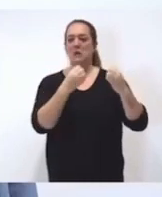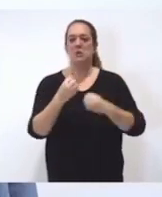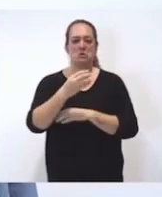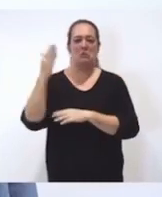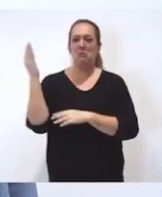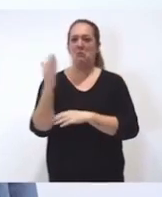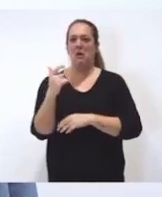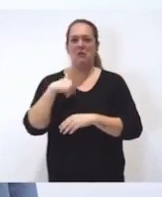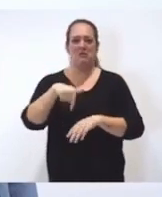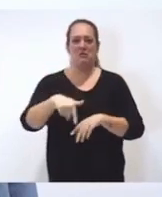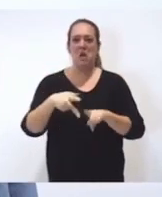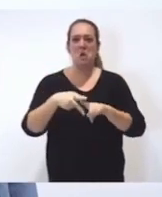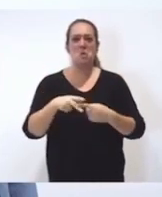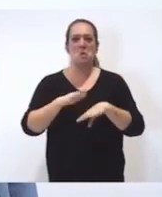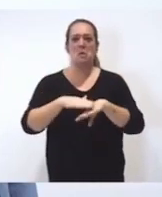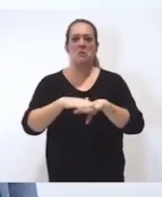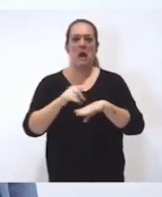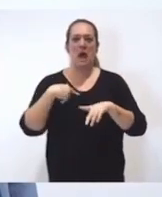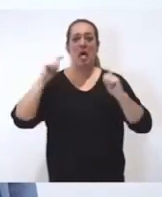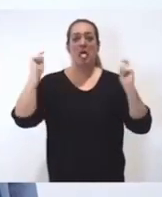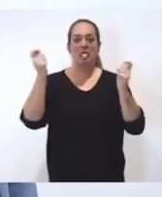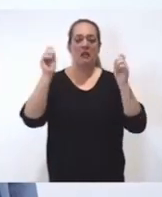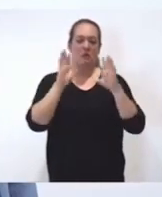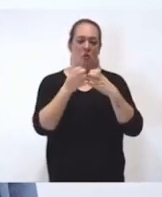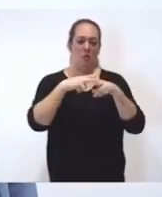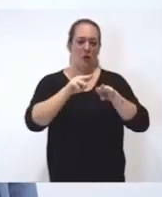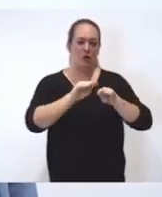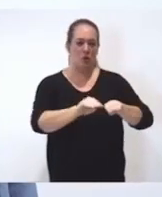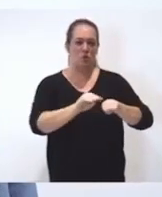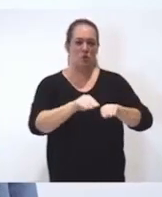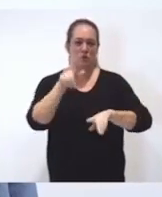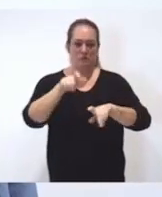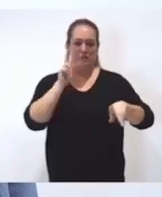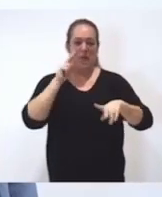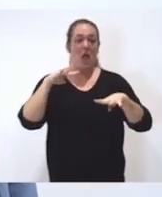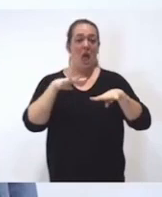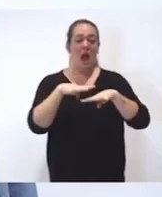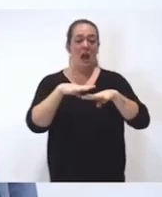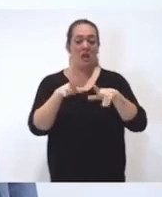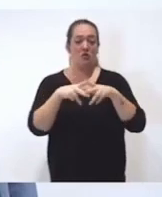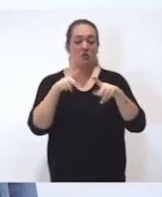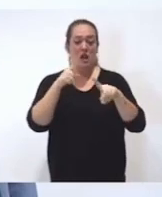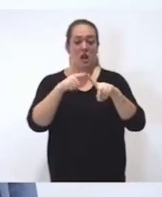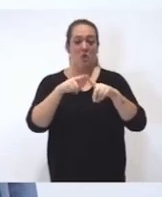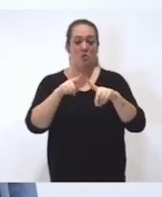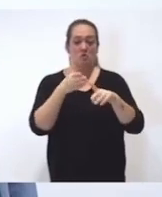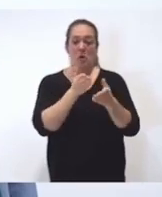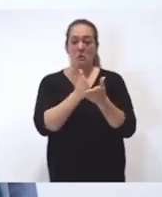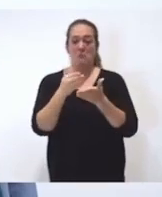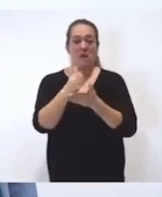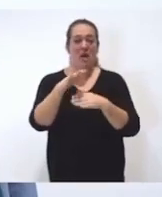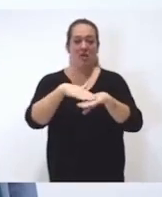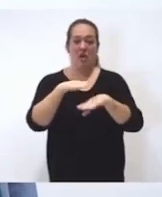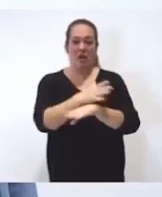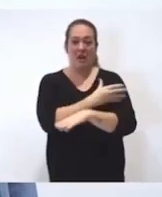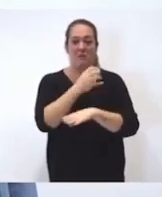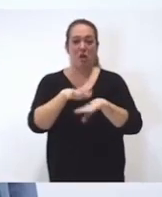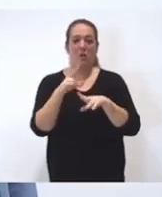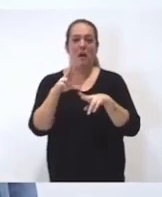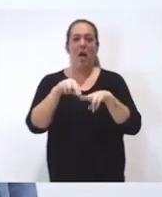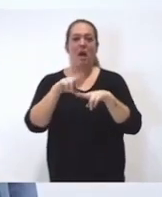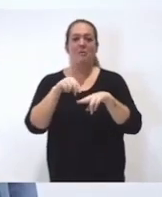convirtiéndola en un instrumento de propaganda del partido. A nadie se le escapa el uso de las redes y los medios del Cabildo para la difusión de vídeos